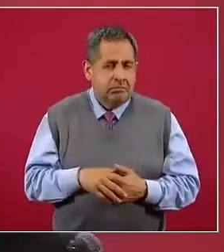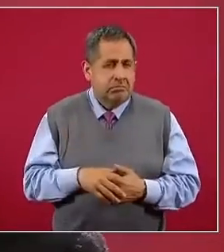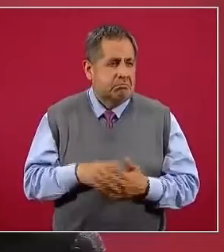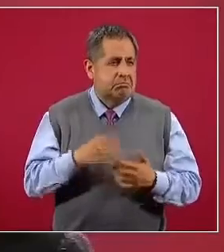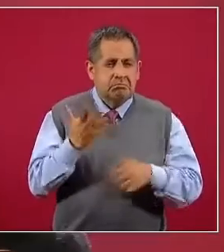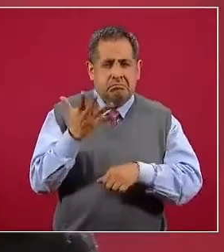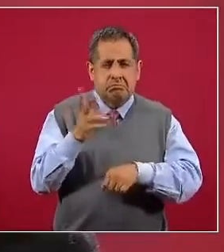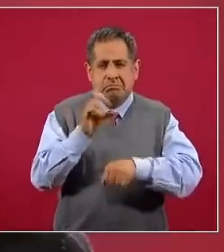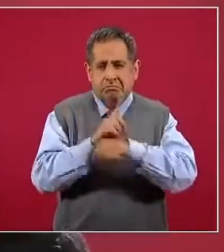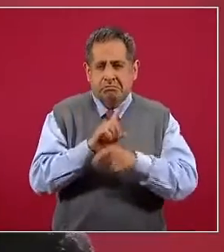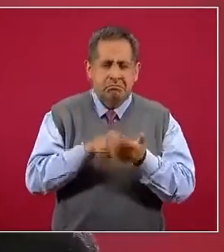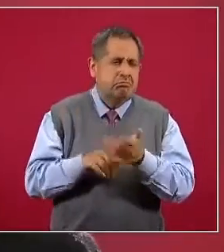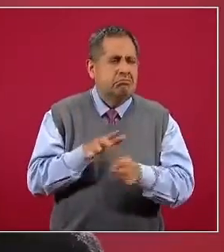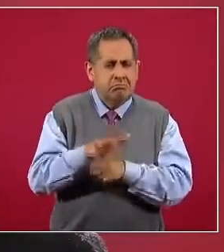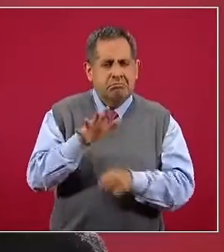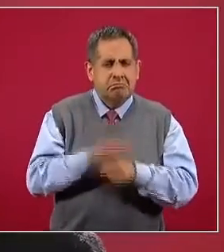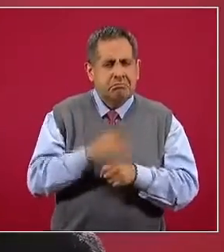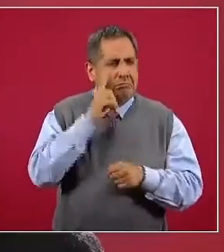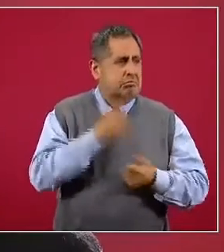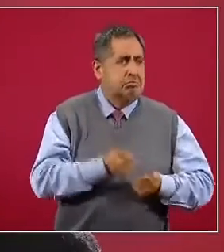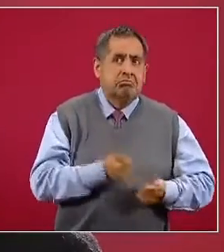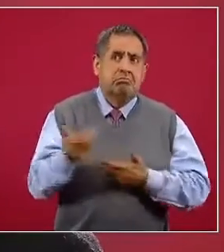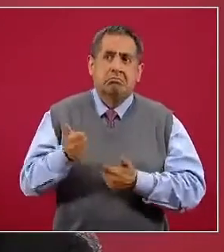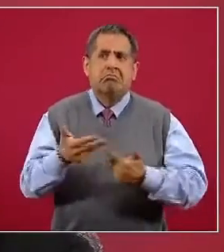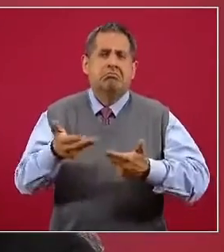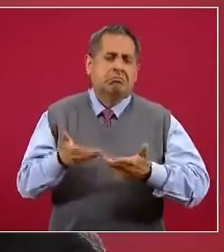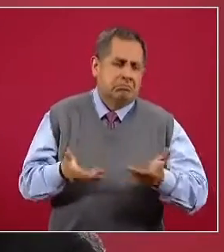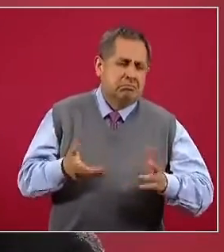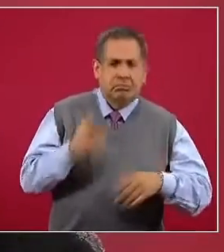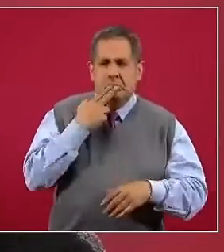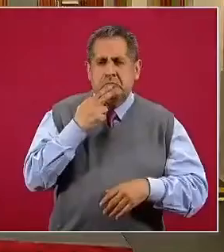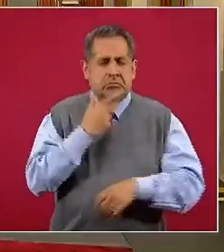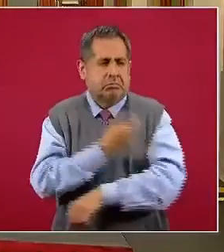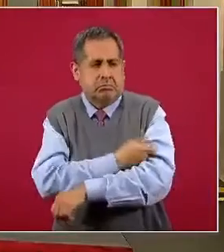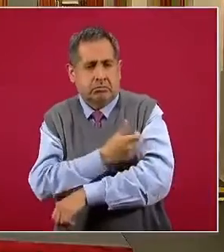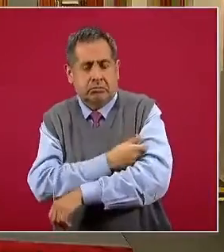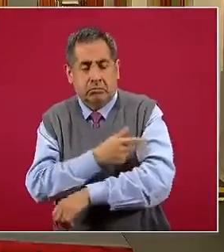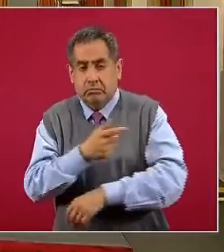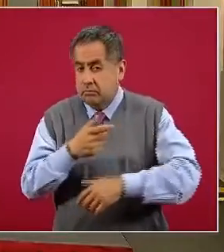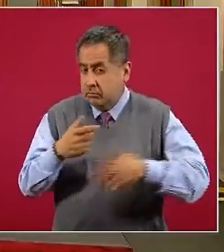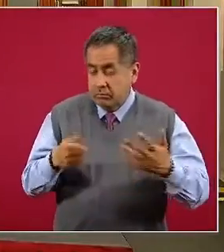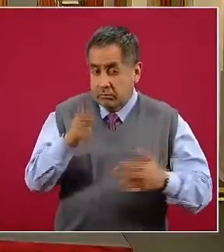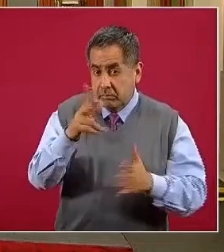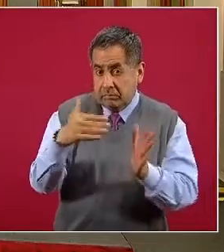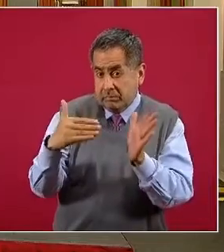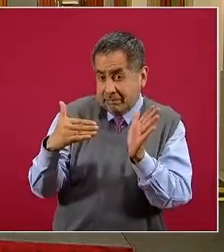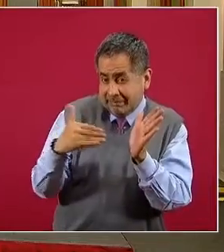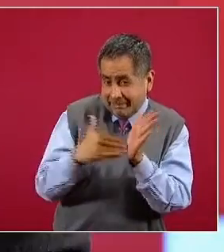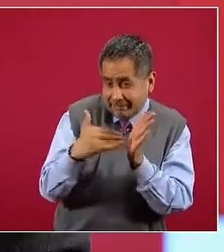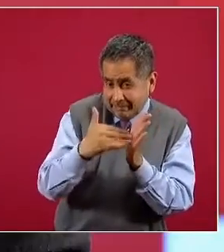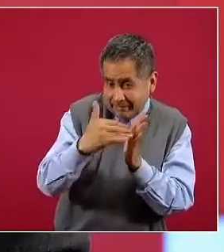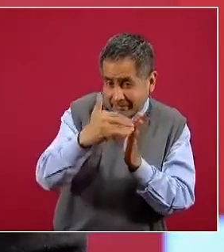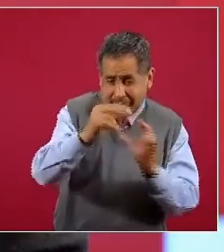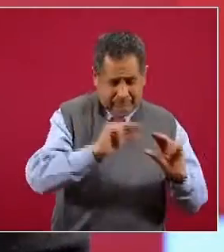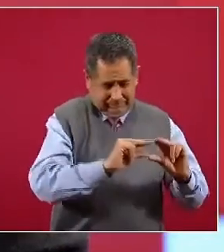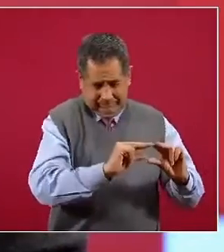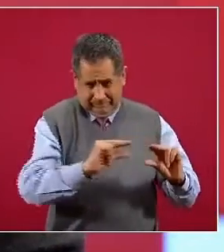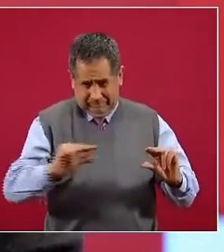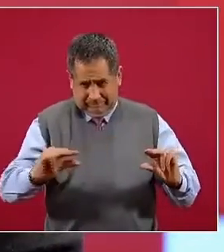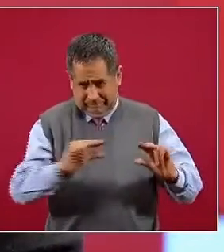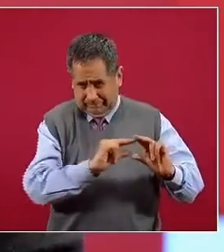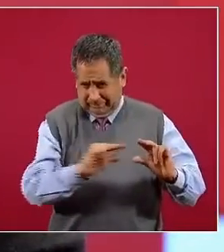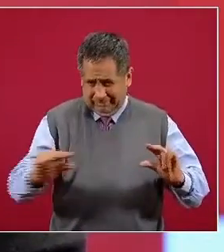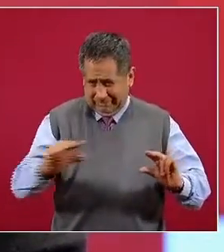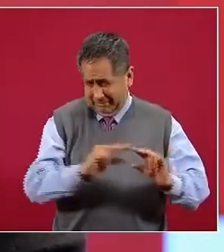5 días hay tiempo suficiente para distribuirlas y usarlas. Pero cuando hablamos de millones de dosis, y estamos